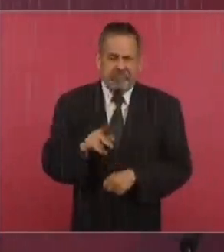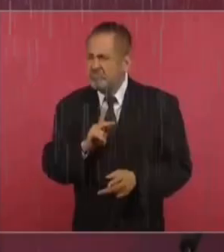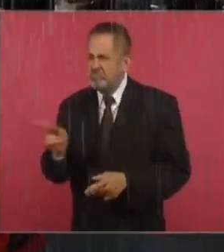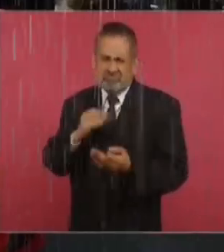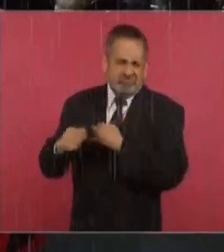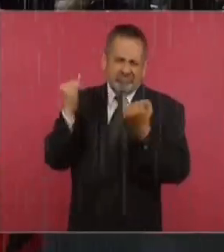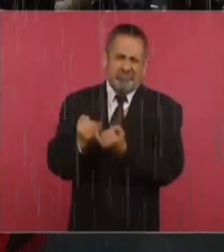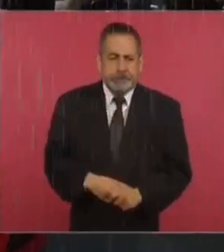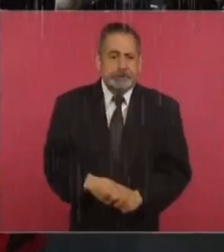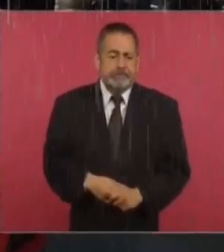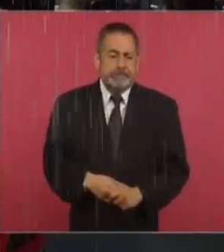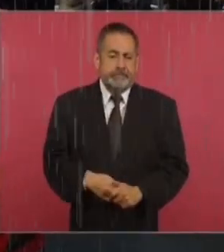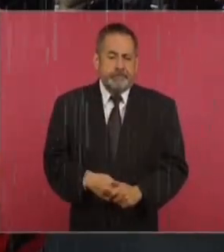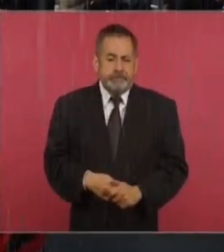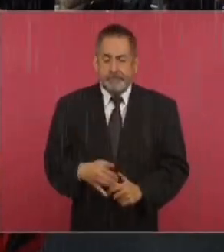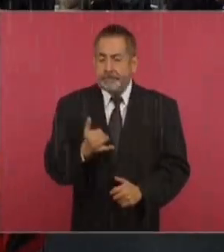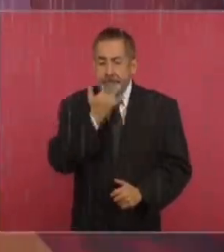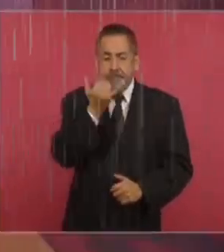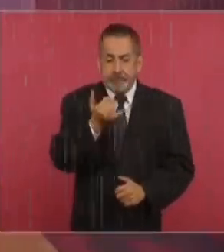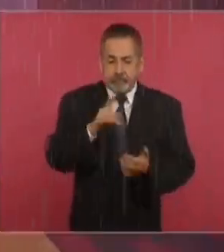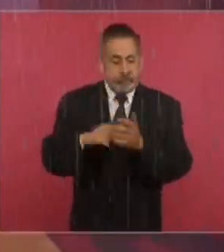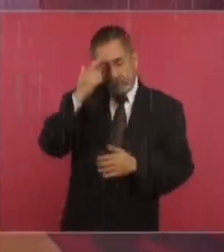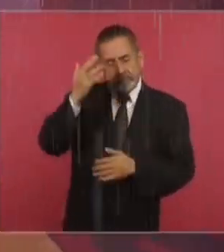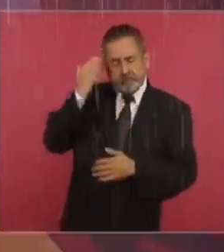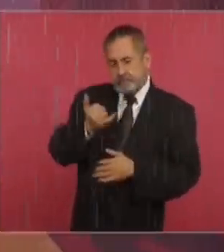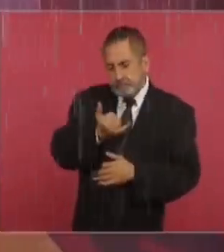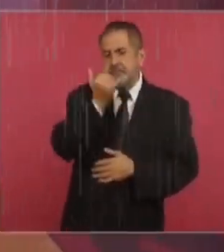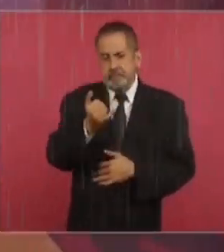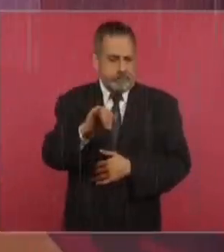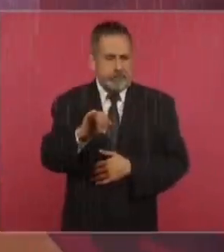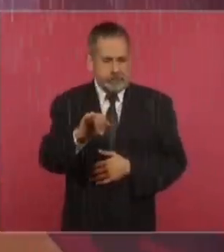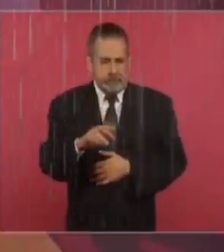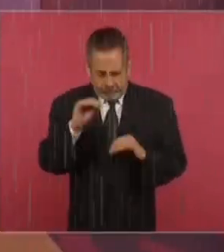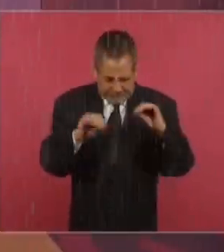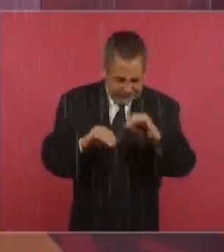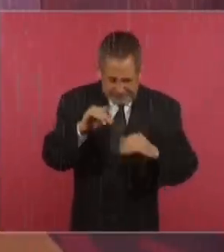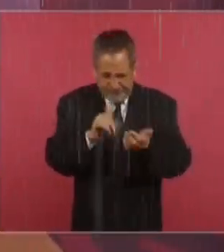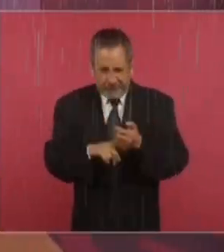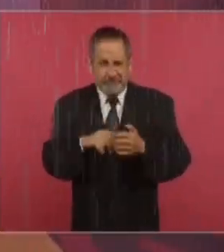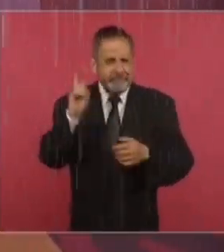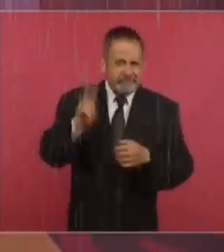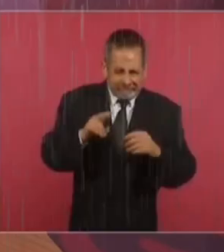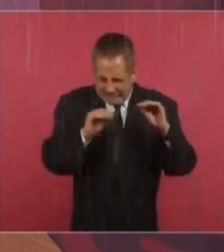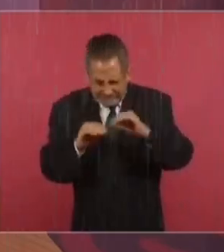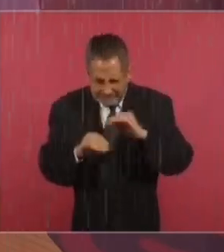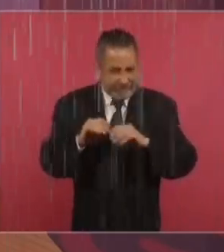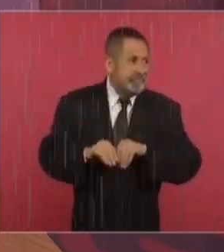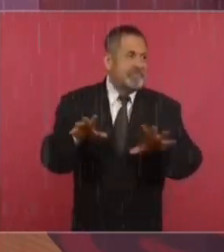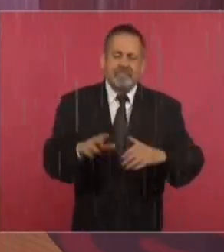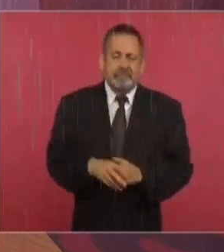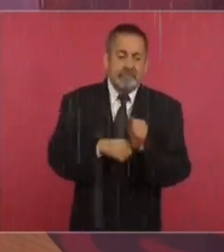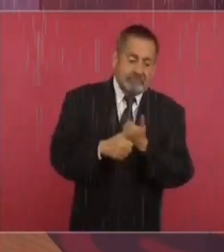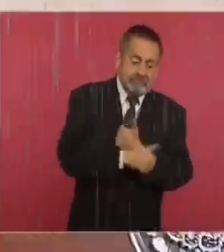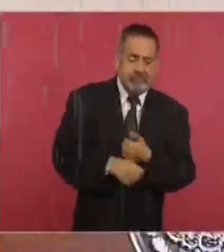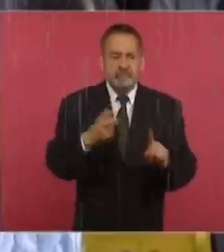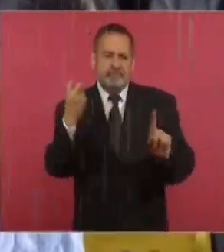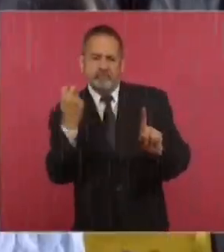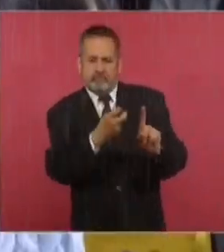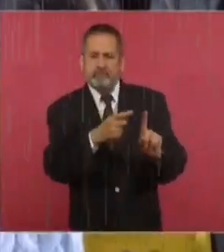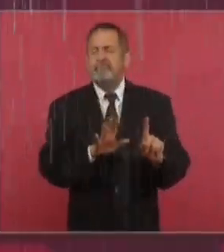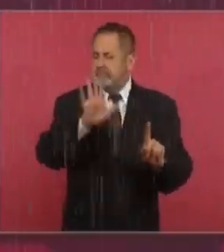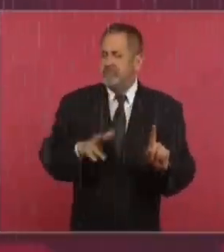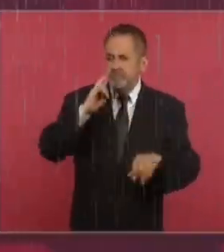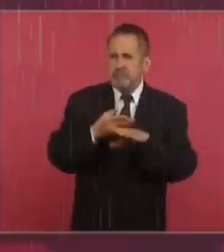cien de sus miembros el error que cometieron en su momento cuando fabricaron la llamada verdad histórica fue querer ocultar Las cosas nosotros No ocultamos nada